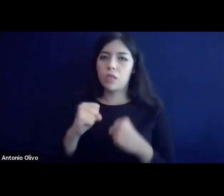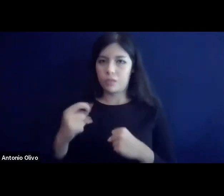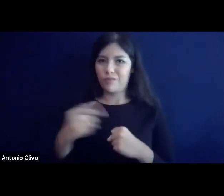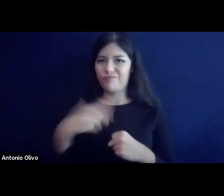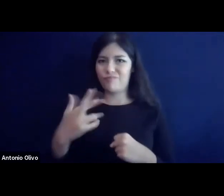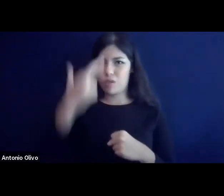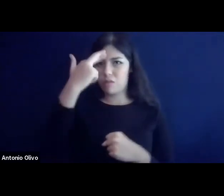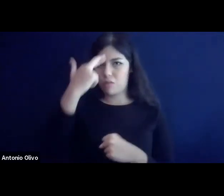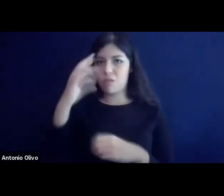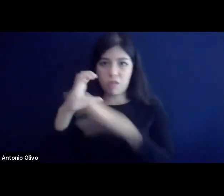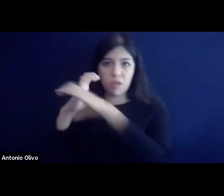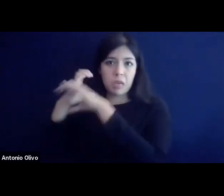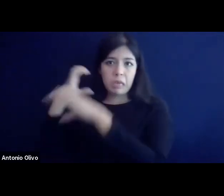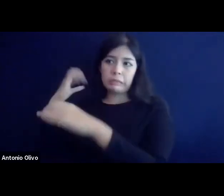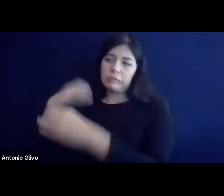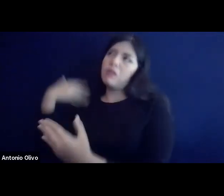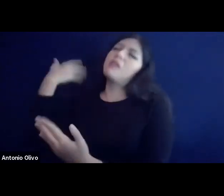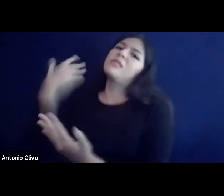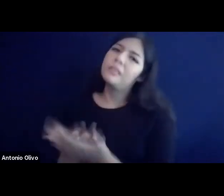de espaldas, me lastimó